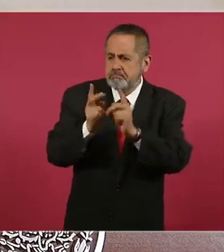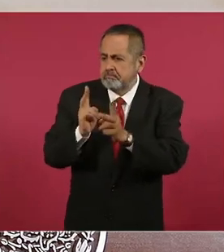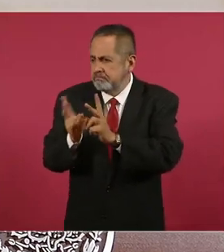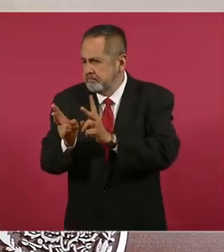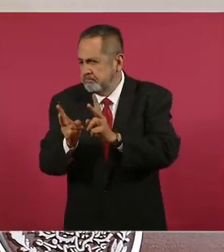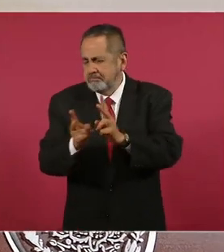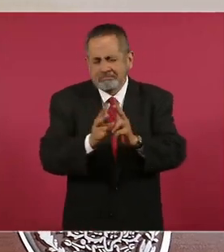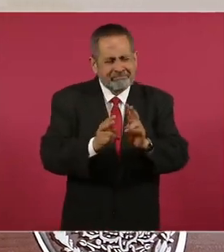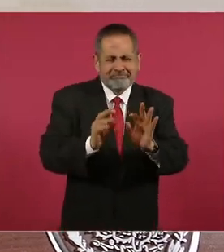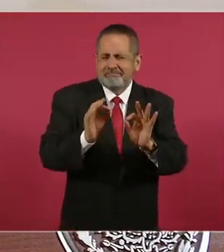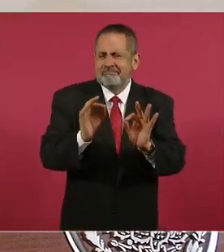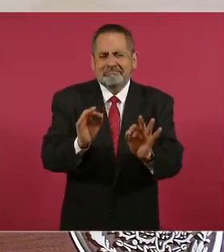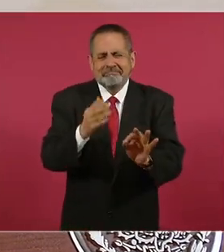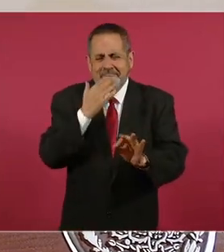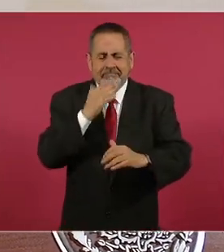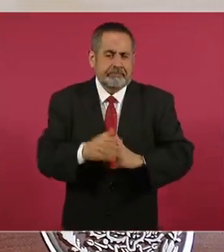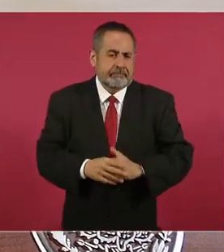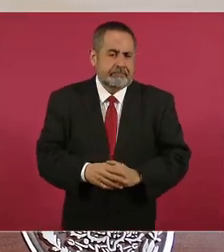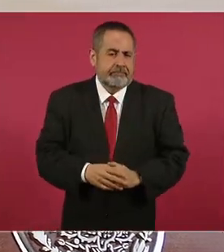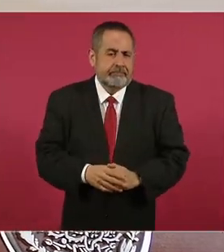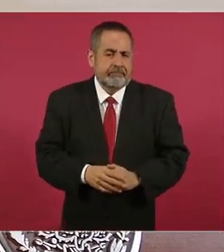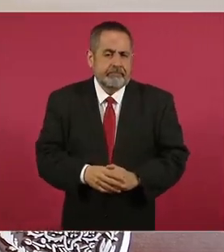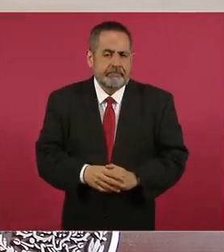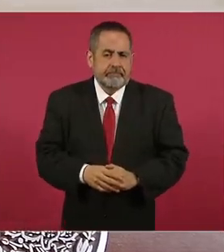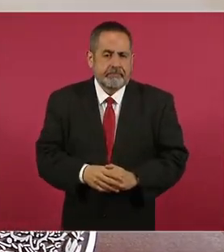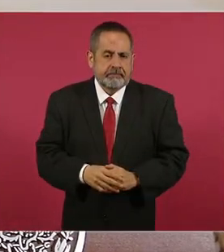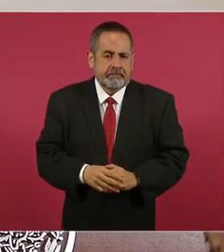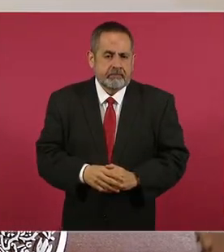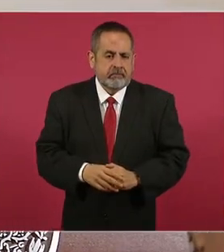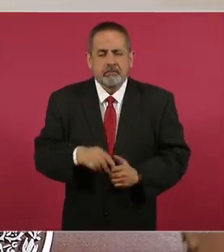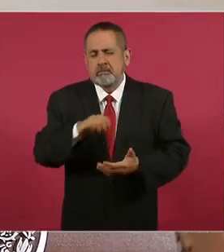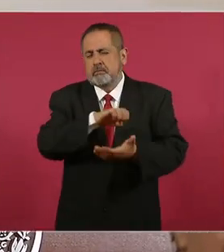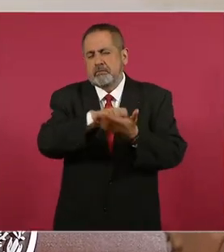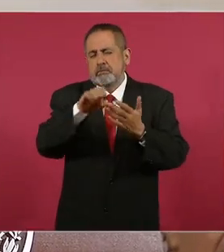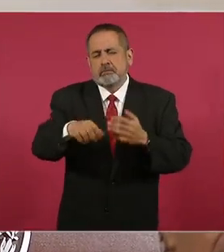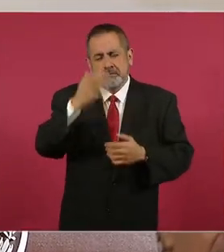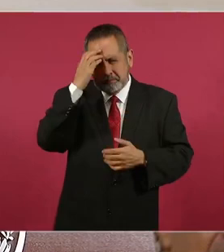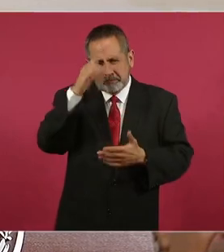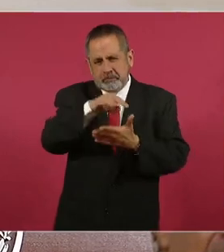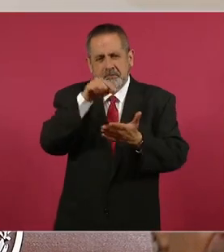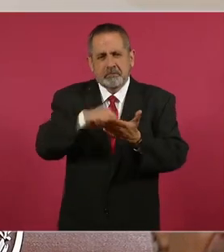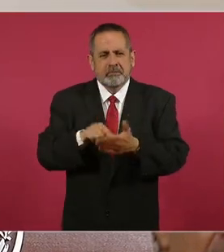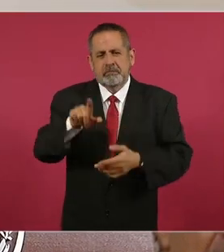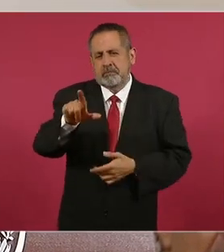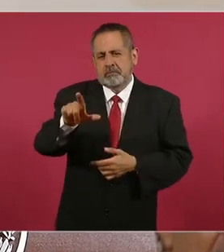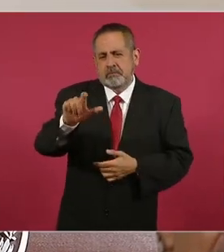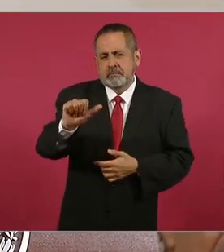hay lugares, en la Lacandona, por ejemplo,